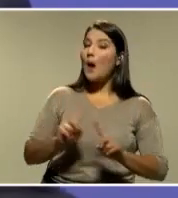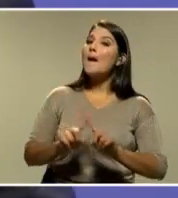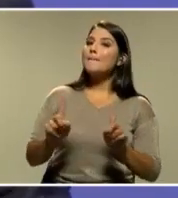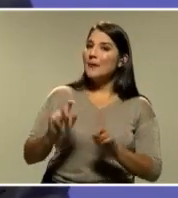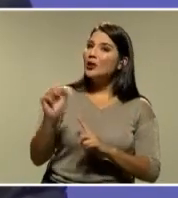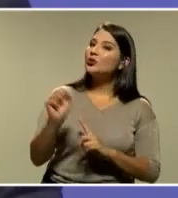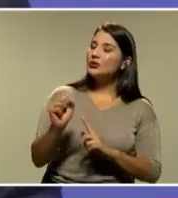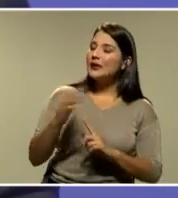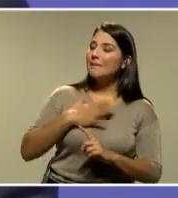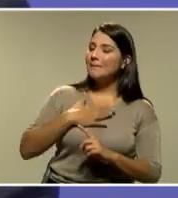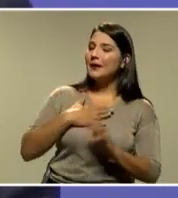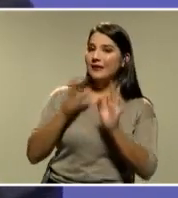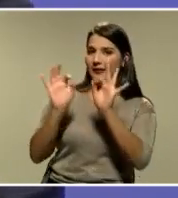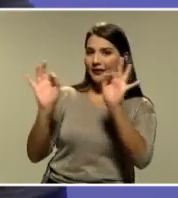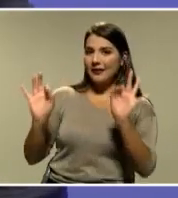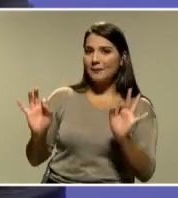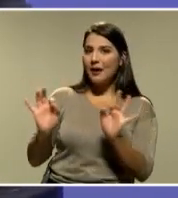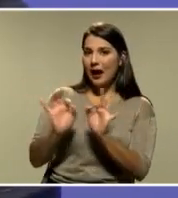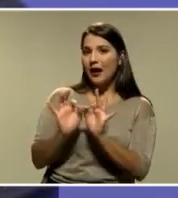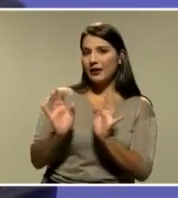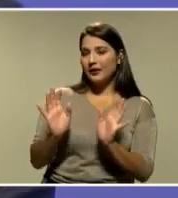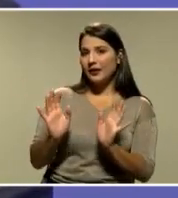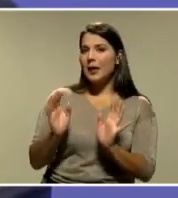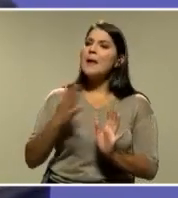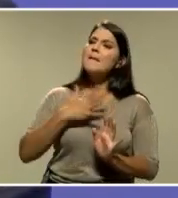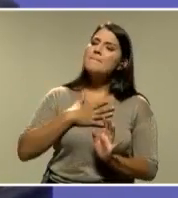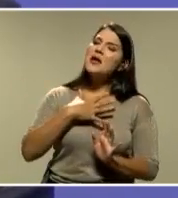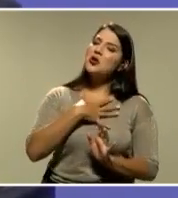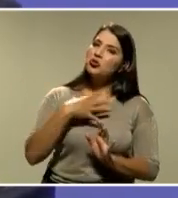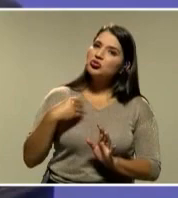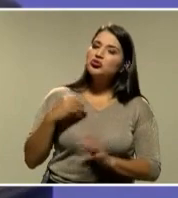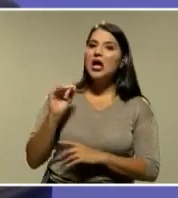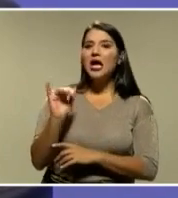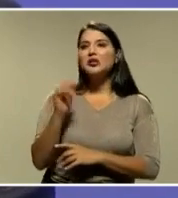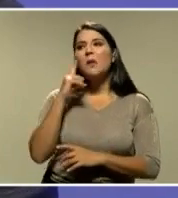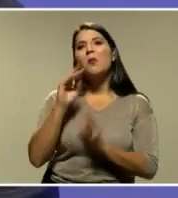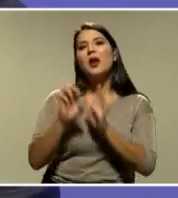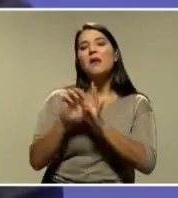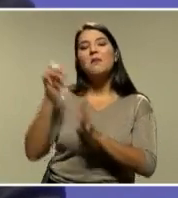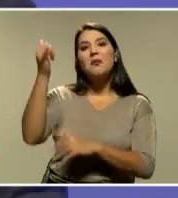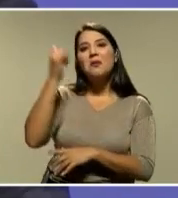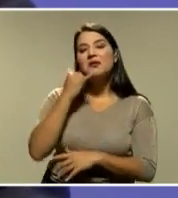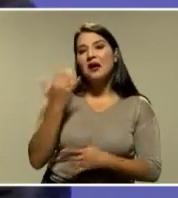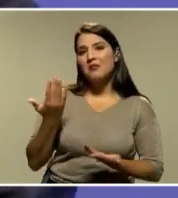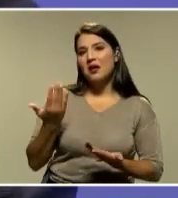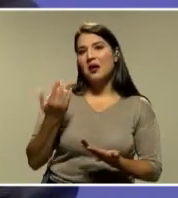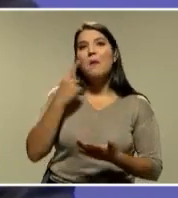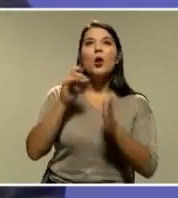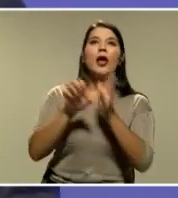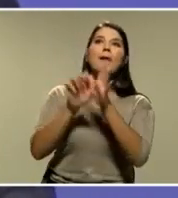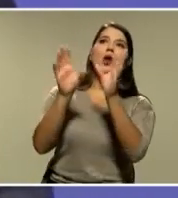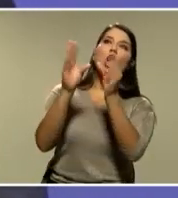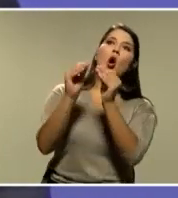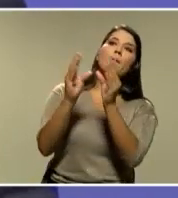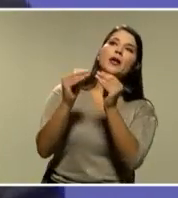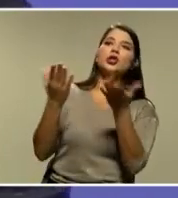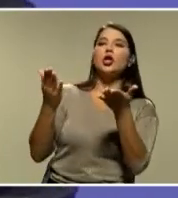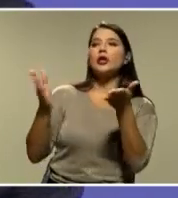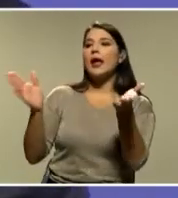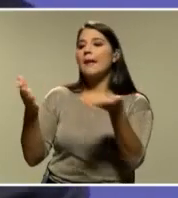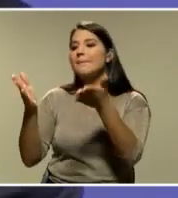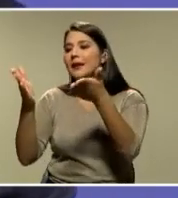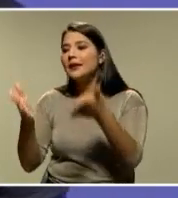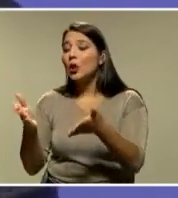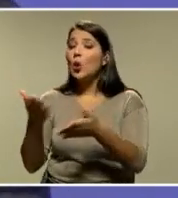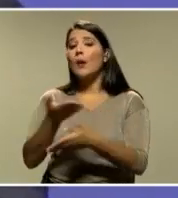sí mi imagen, bueno, sí me gusta eso de que, por ejemplo, me llaman de pronto, hay un congreso de emprendedores, usted podría venir a dar